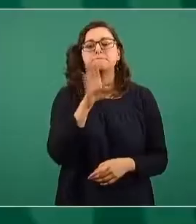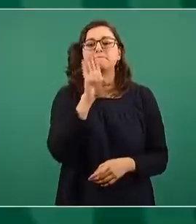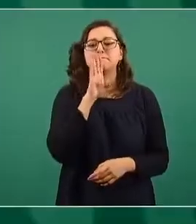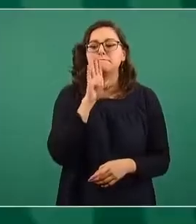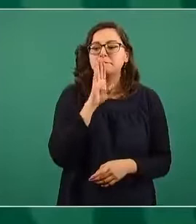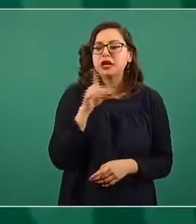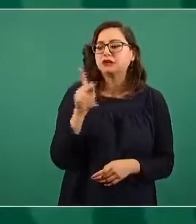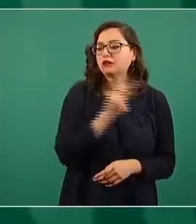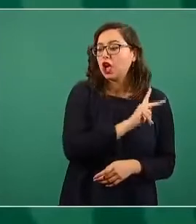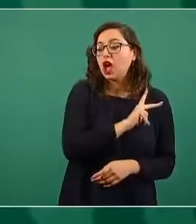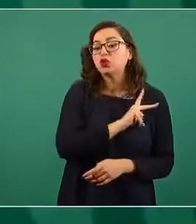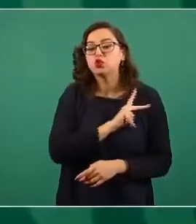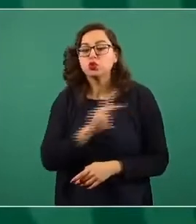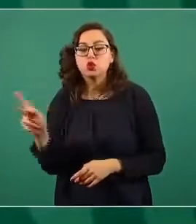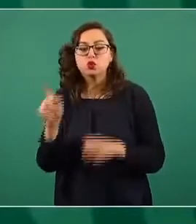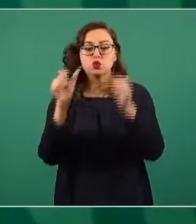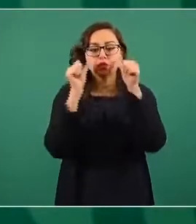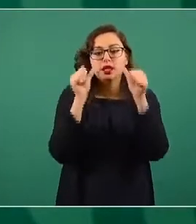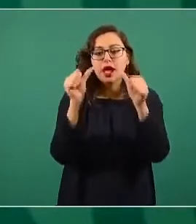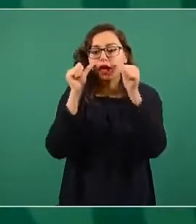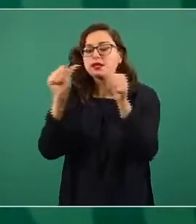atendido. Que algunos quieran